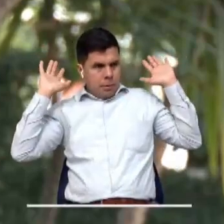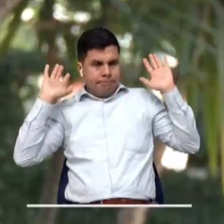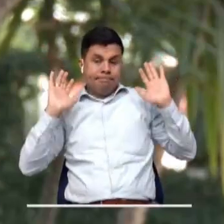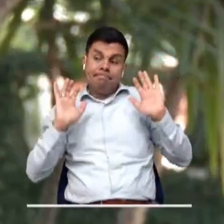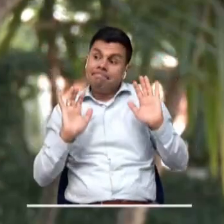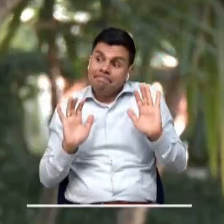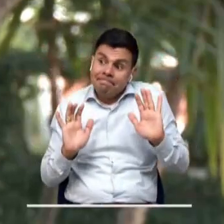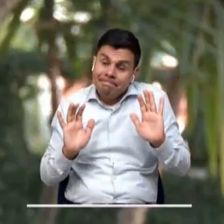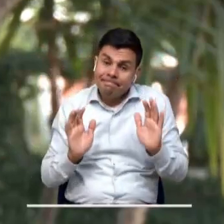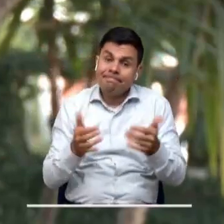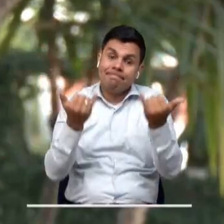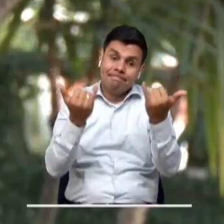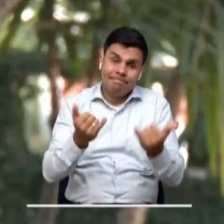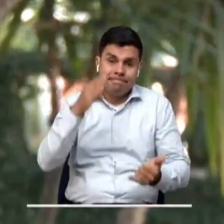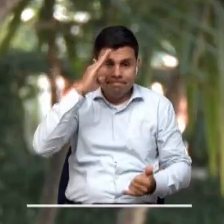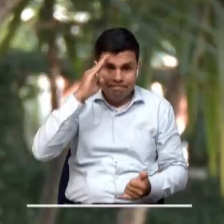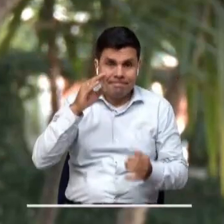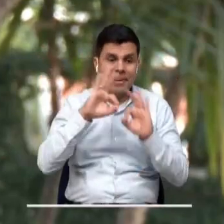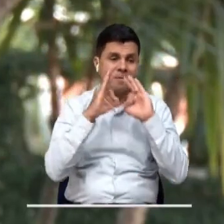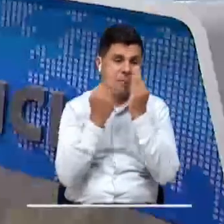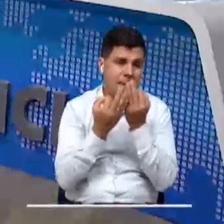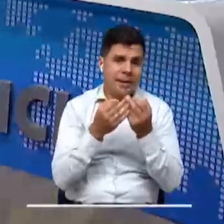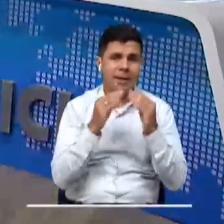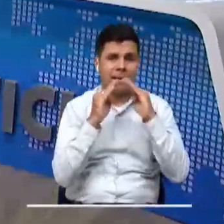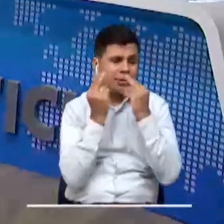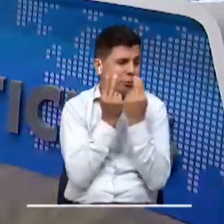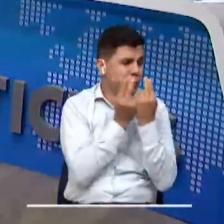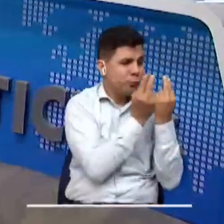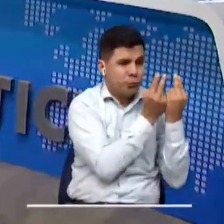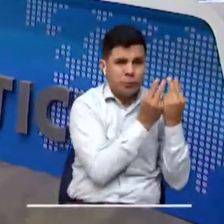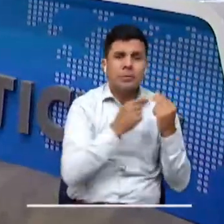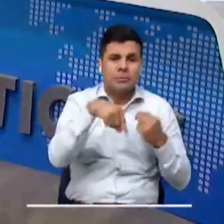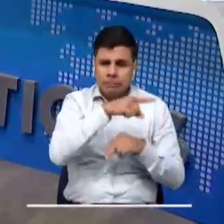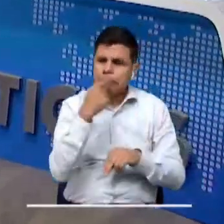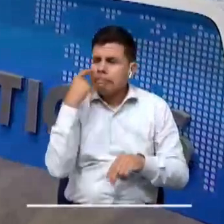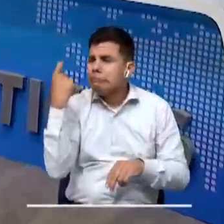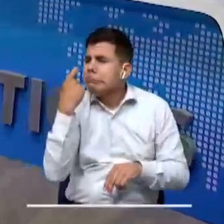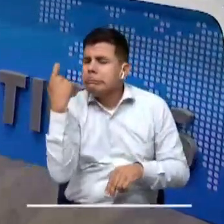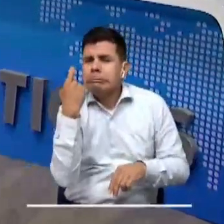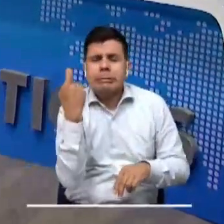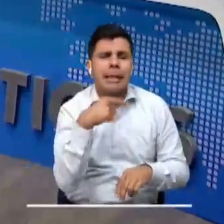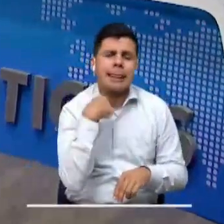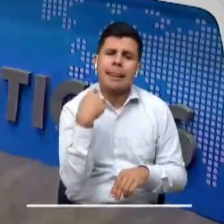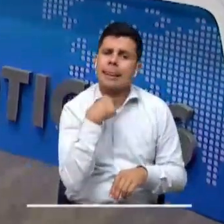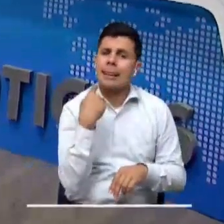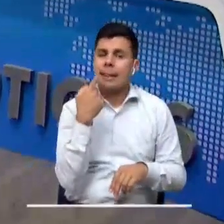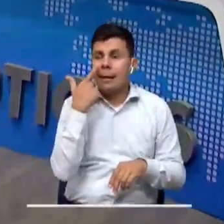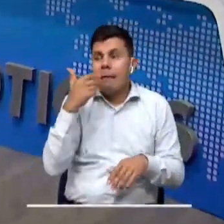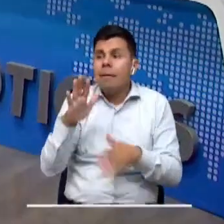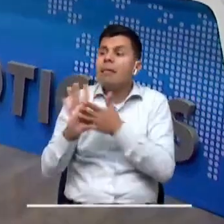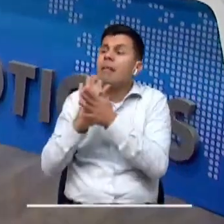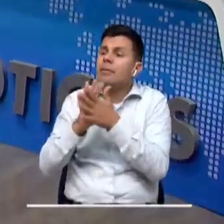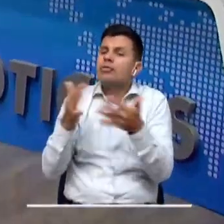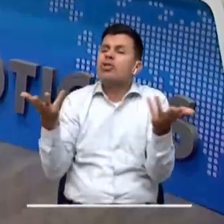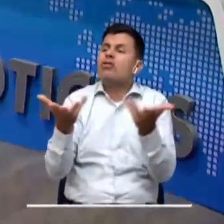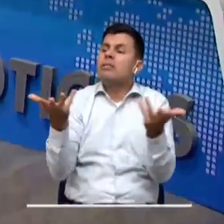Autoridades, familia y vecinos siguen en la búsqueda de esta menor. Se espera que en las próximas horas se conozca algo sobre su paradero.